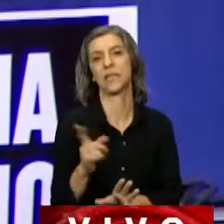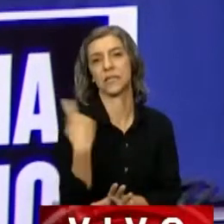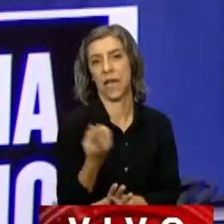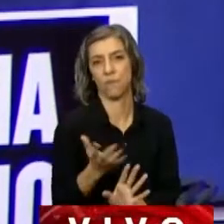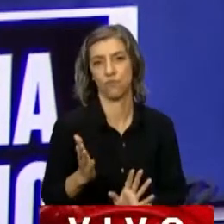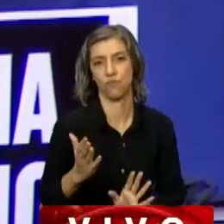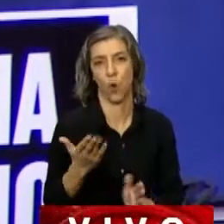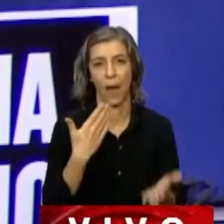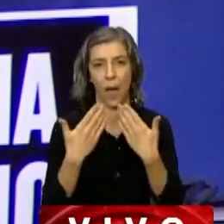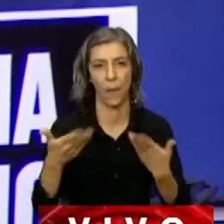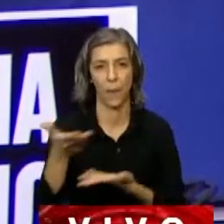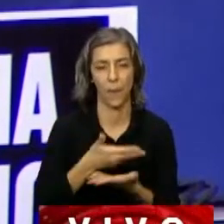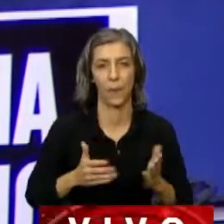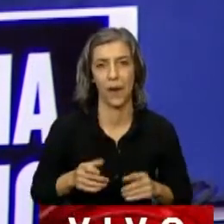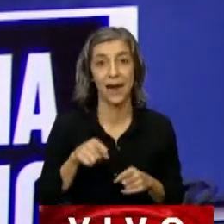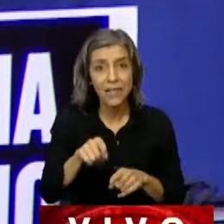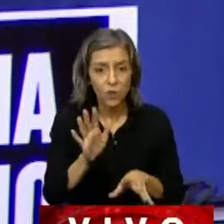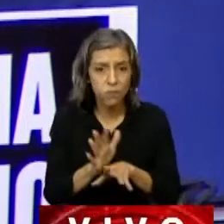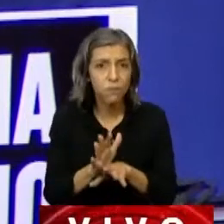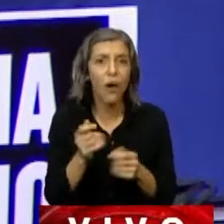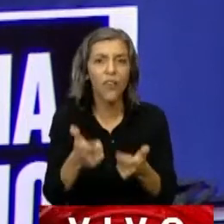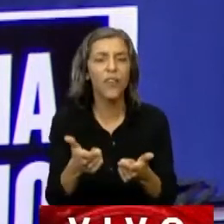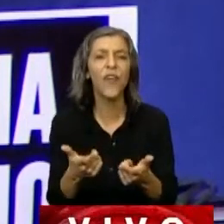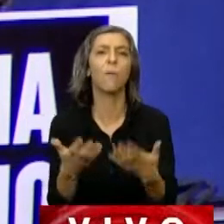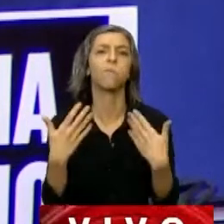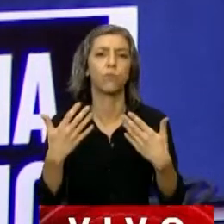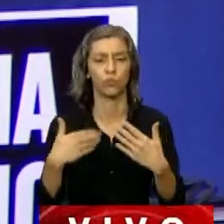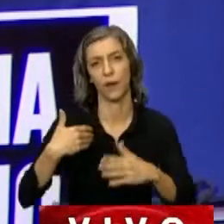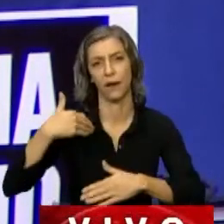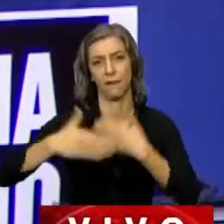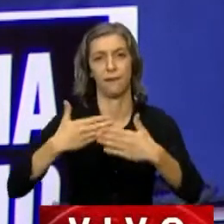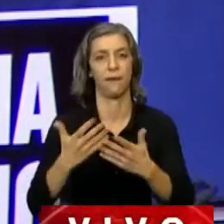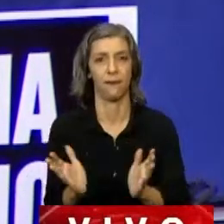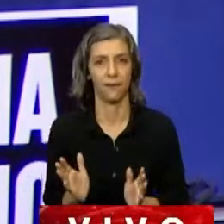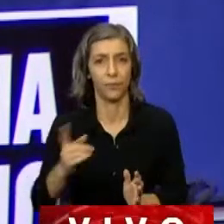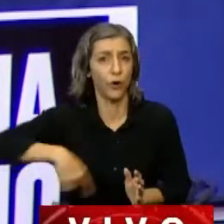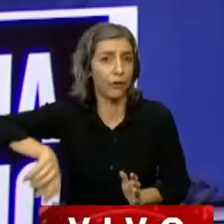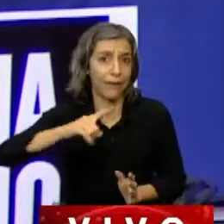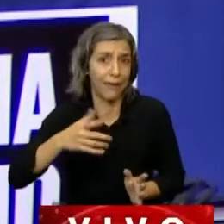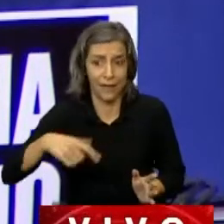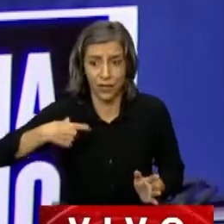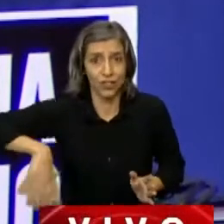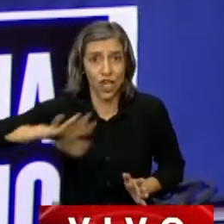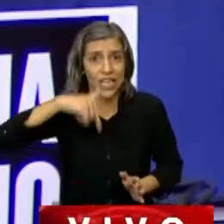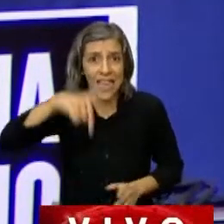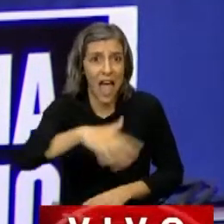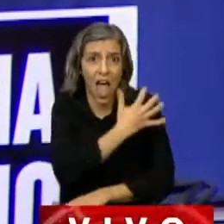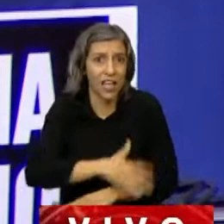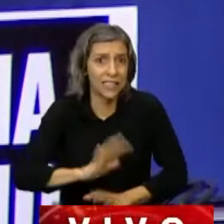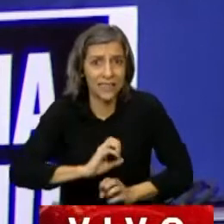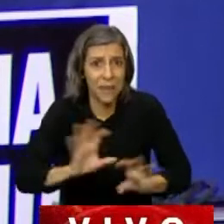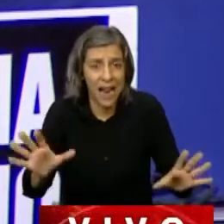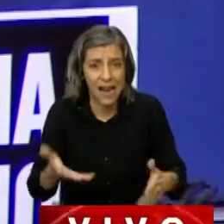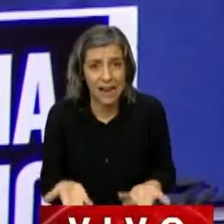una orientación posible para salir del cuadro de crisis al que se está sometida la mayoría de la población. Para hacer eso hay